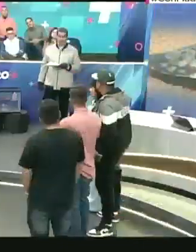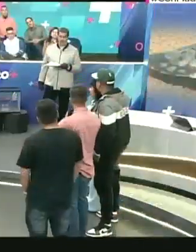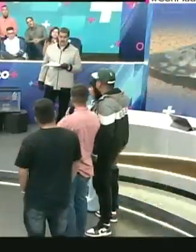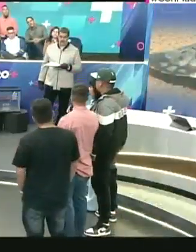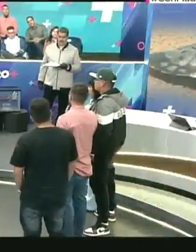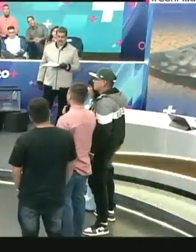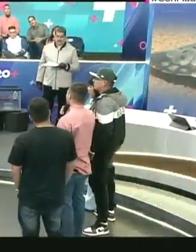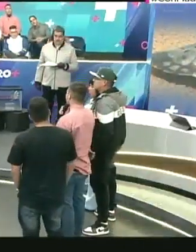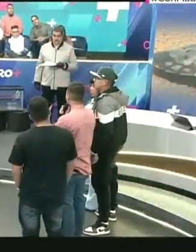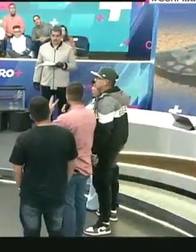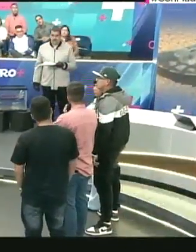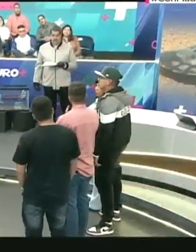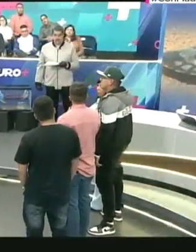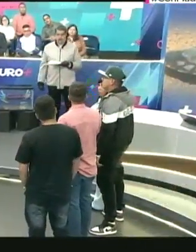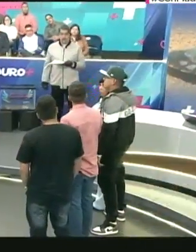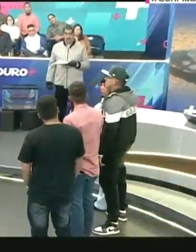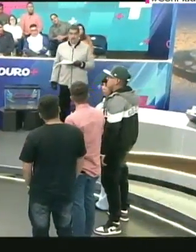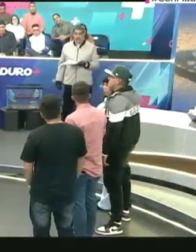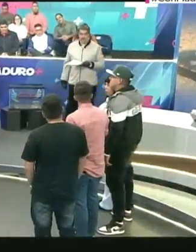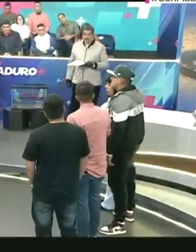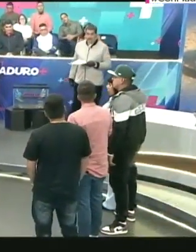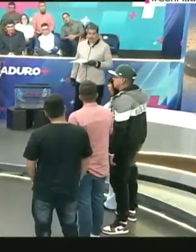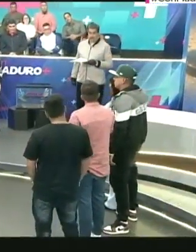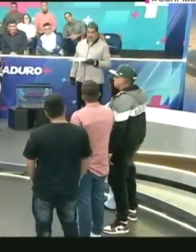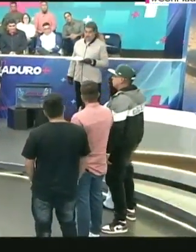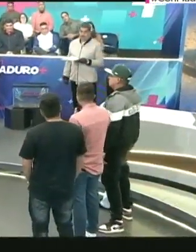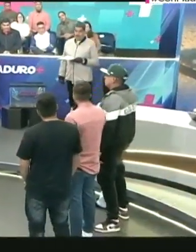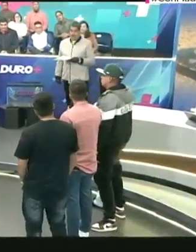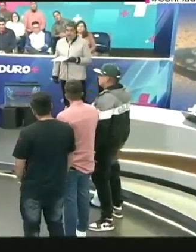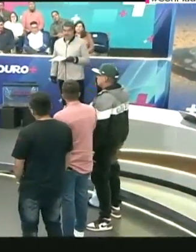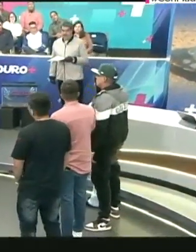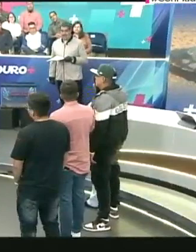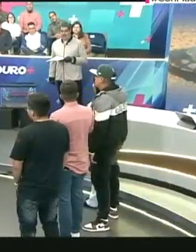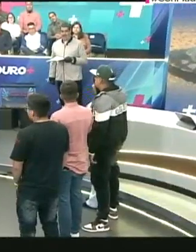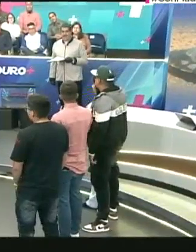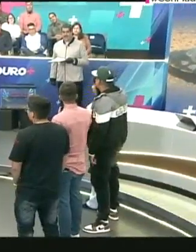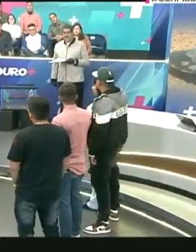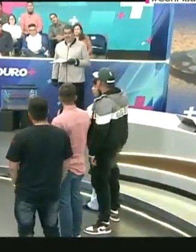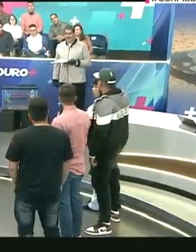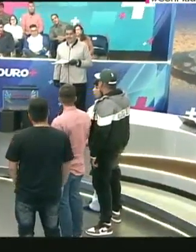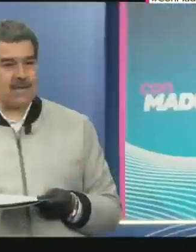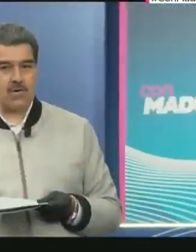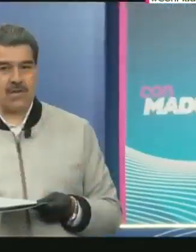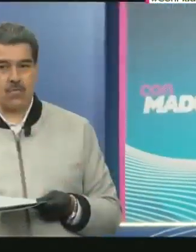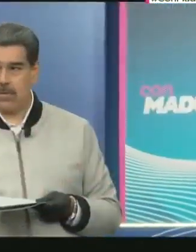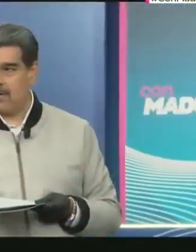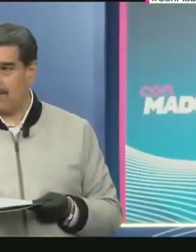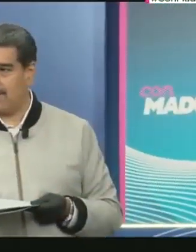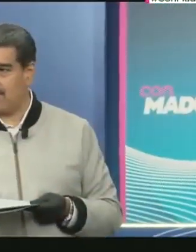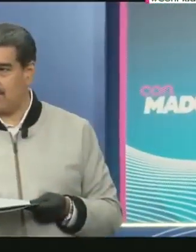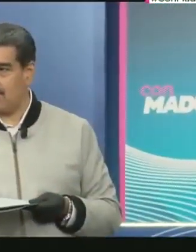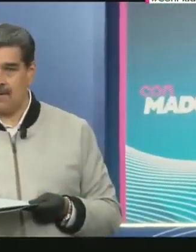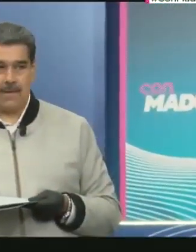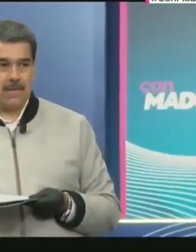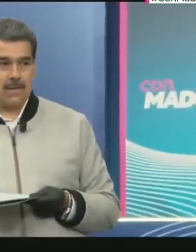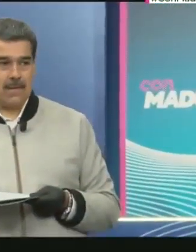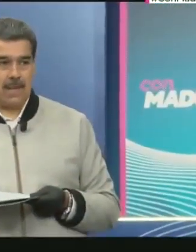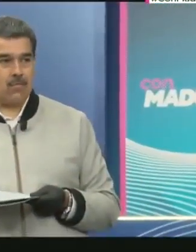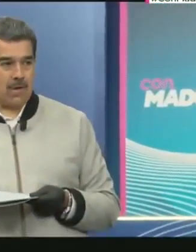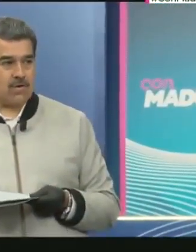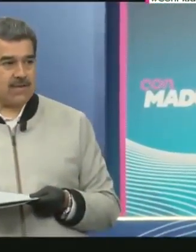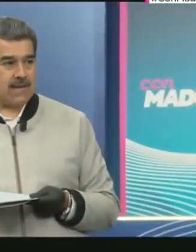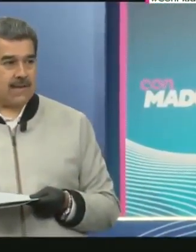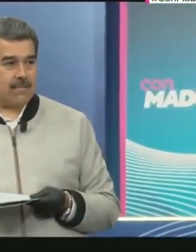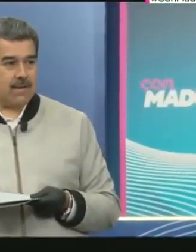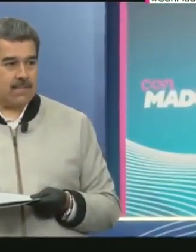tú? Hace tres años. Estábamos en plena pandemia. O sea, ¿cuánta gente empezó a hacer cosas nuevas en la pandemia? Eso es correcto.